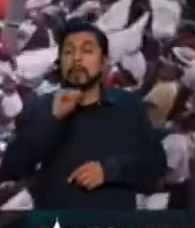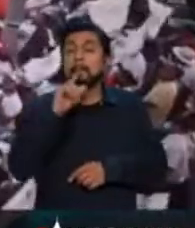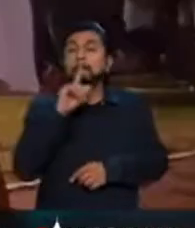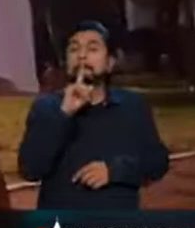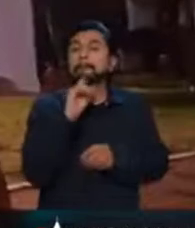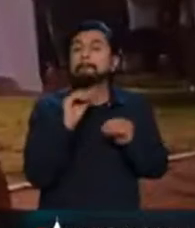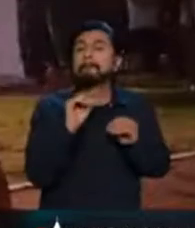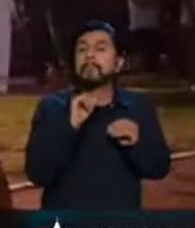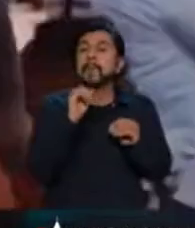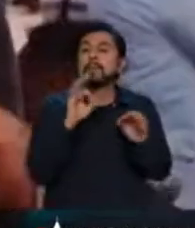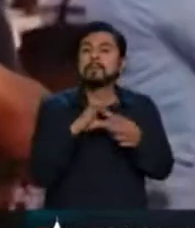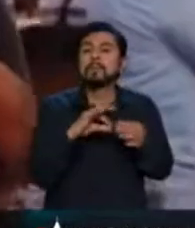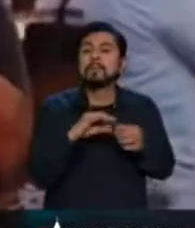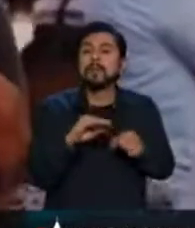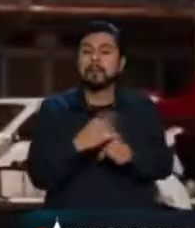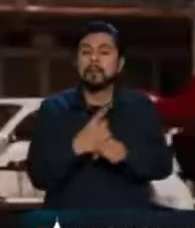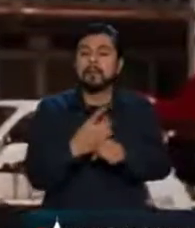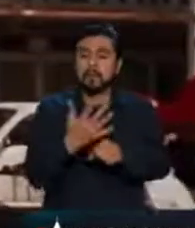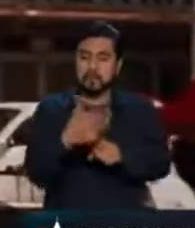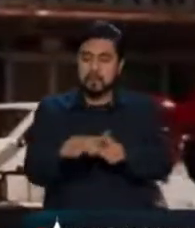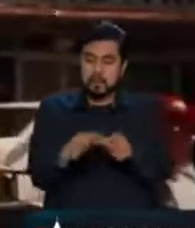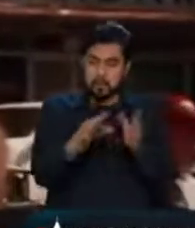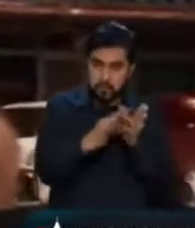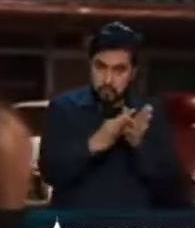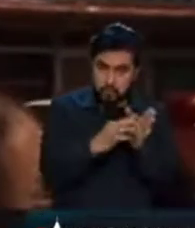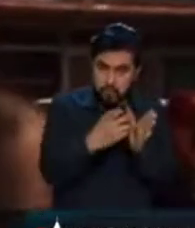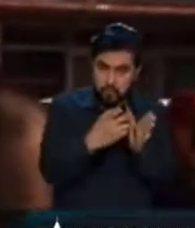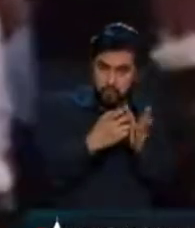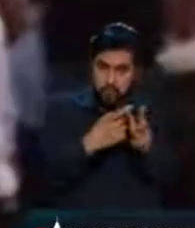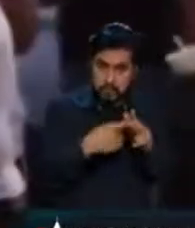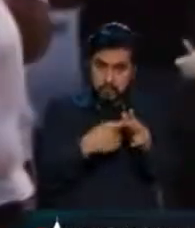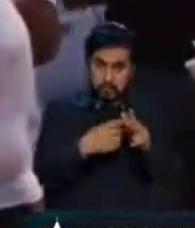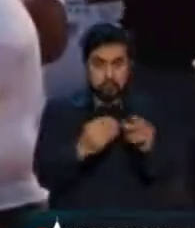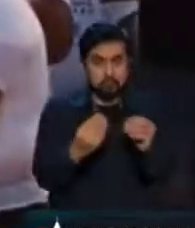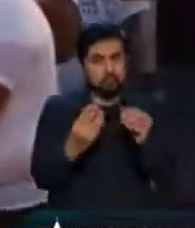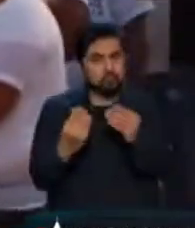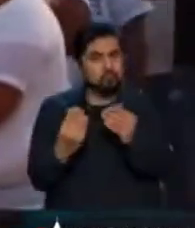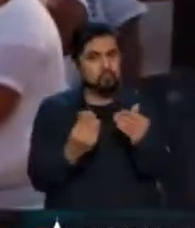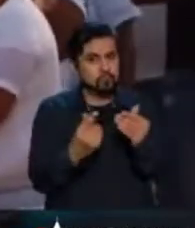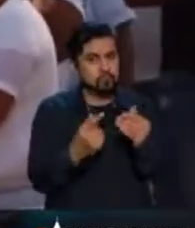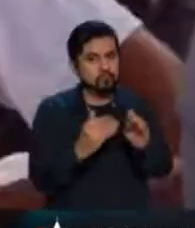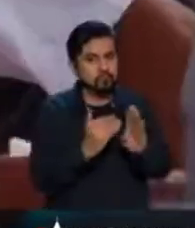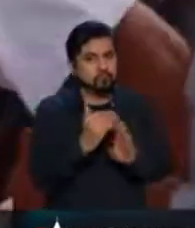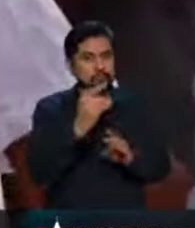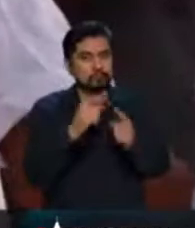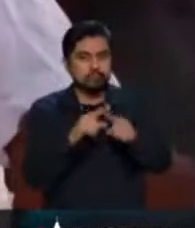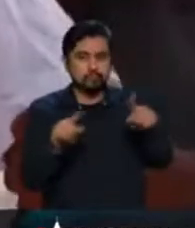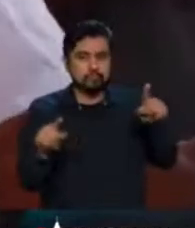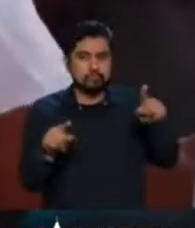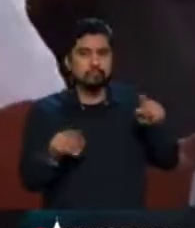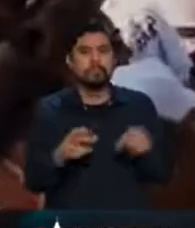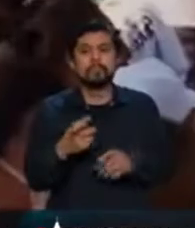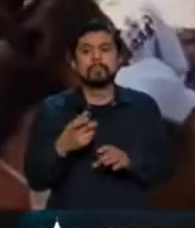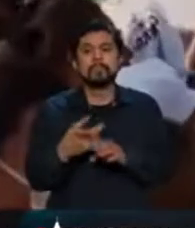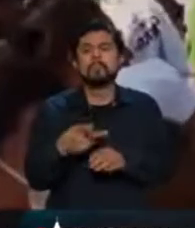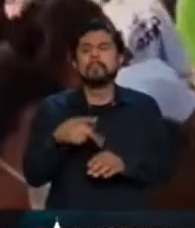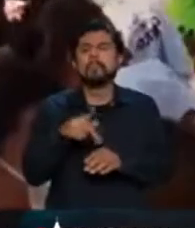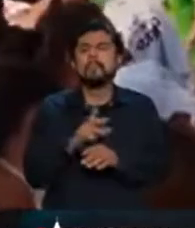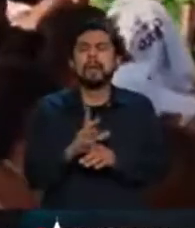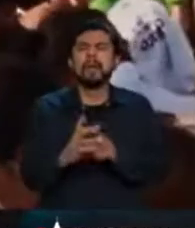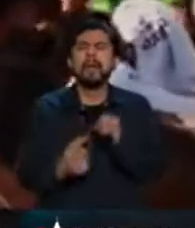final parece que no es mucho 10 puntos, pero en términos de mediciones muchísimo. Y irónicamente se